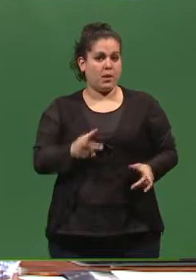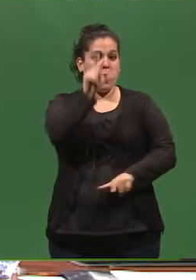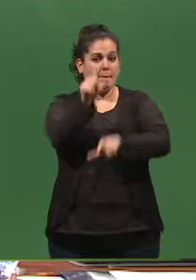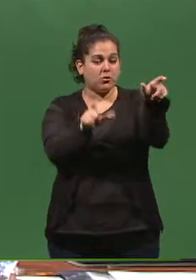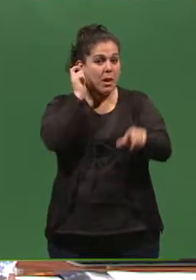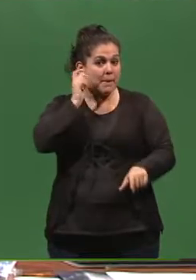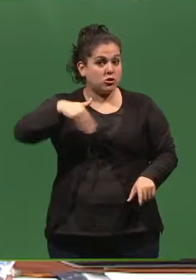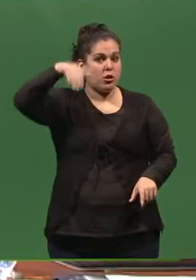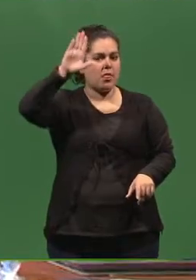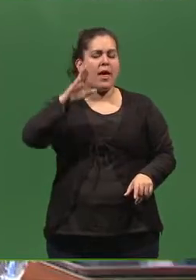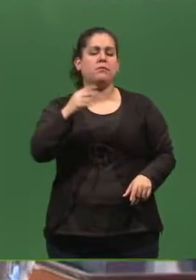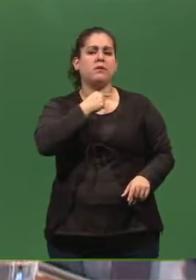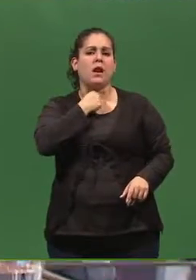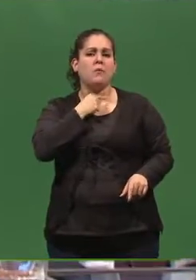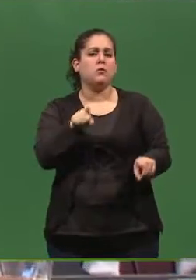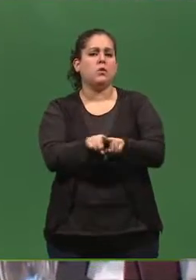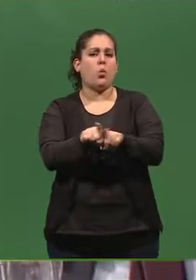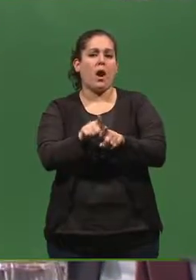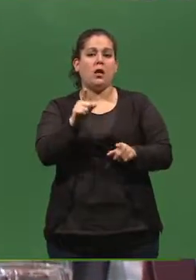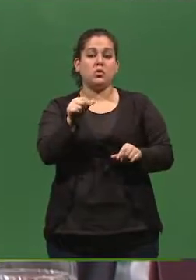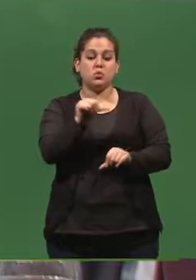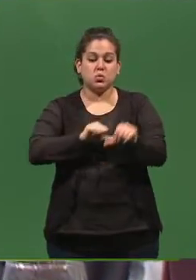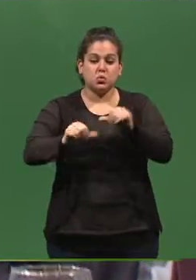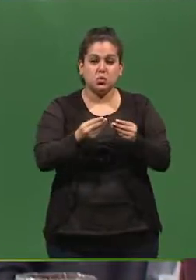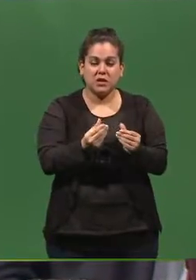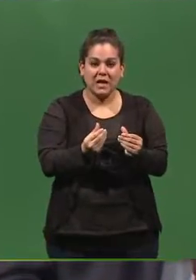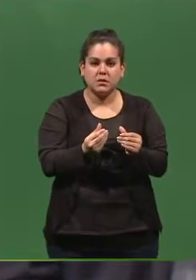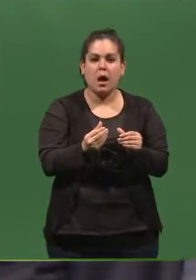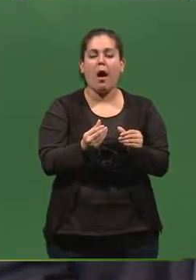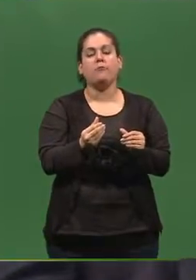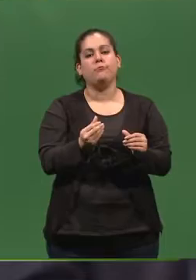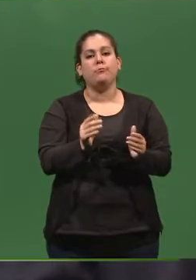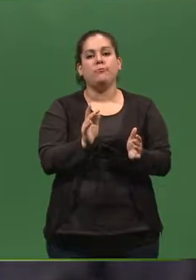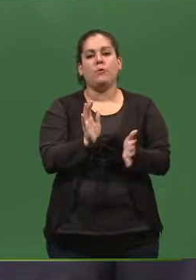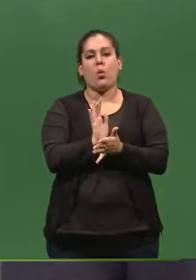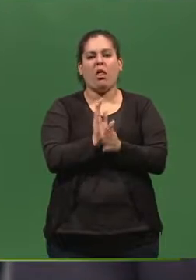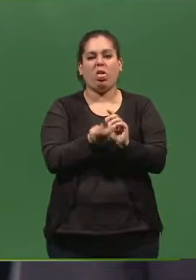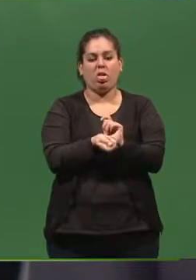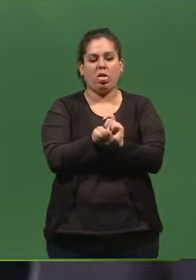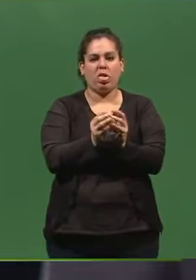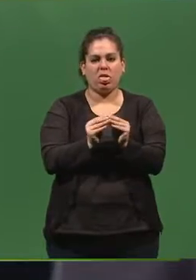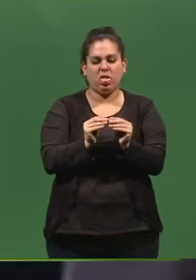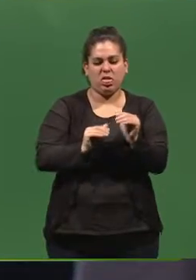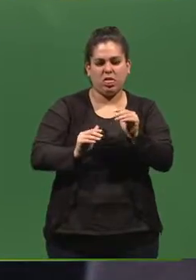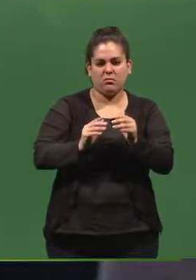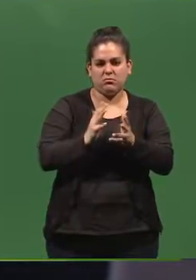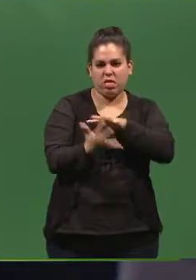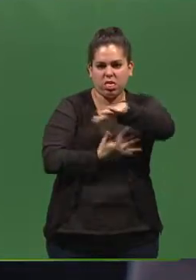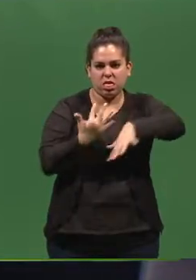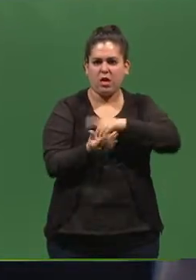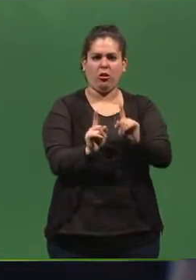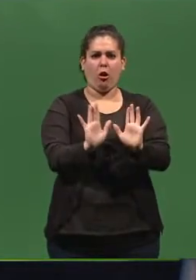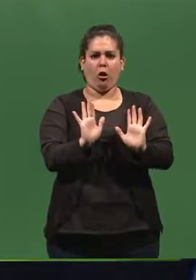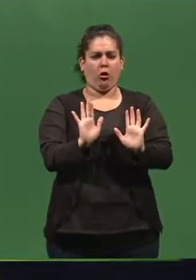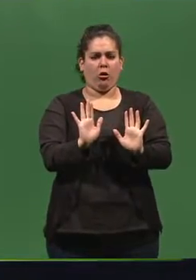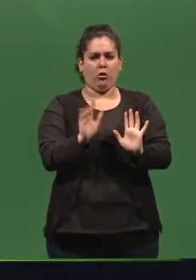de cannabis mayores de edad, lo que buscamos es obtener una sustancia que no sea digamos, alterada, y a su vez